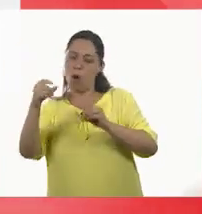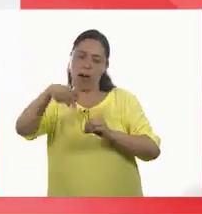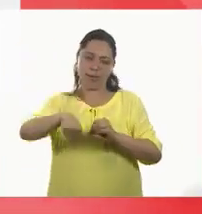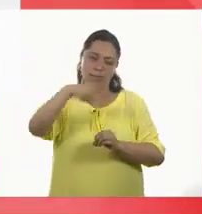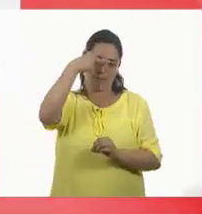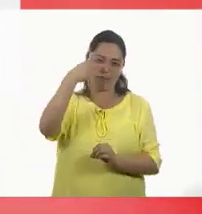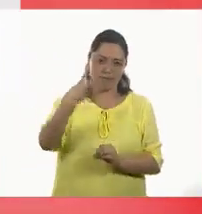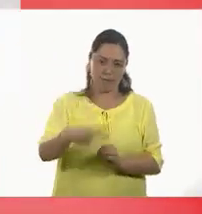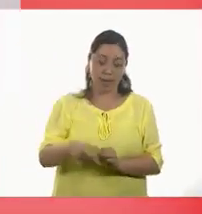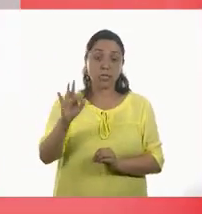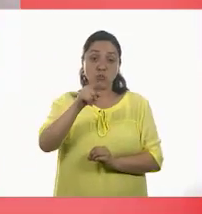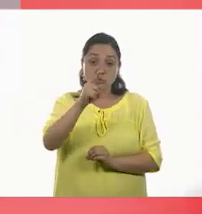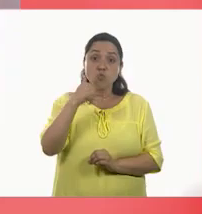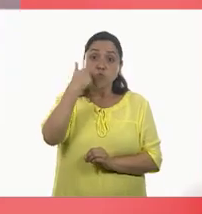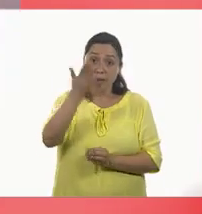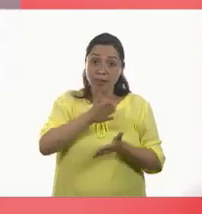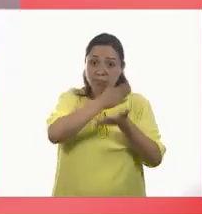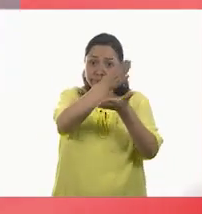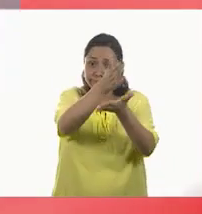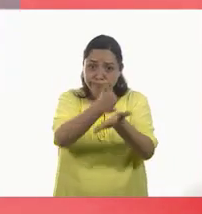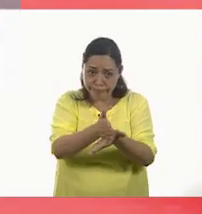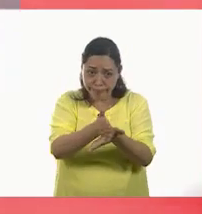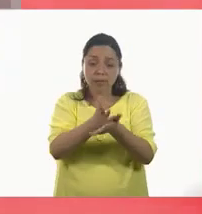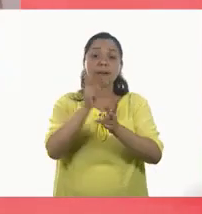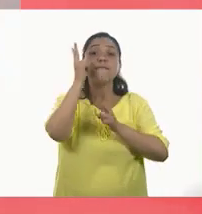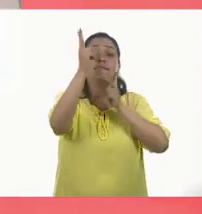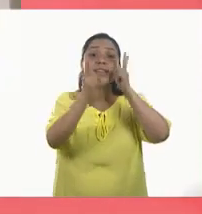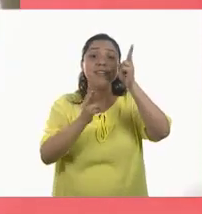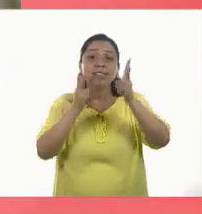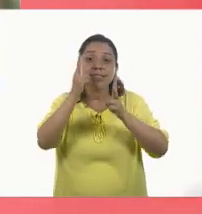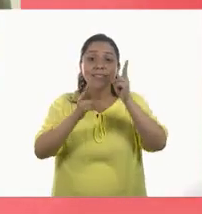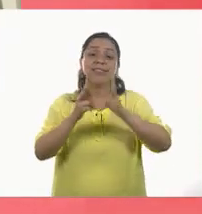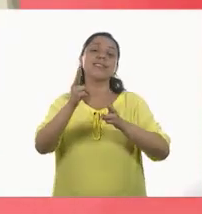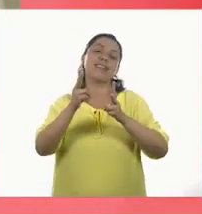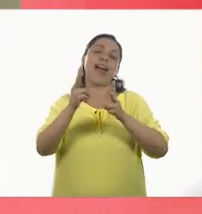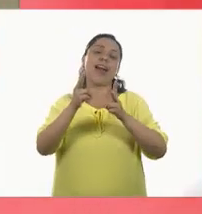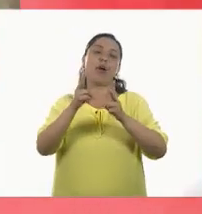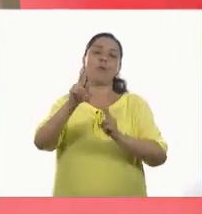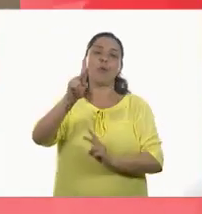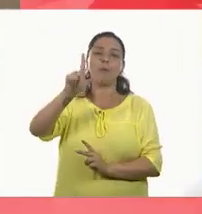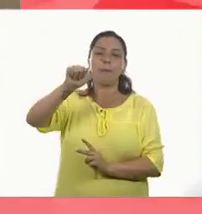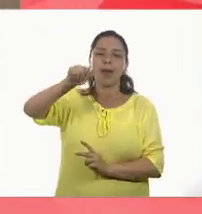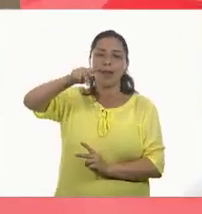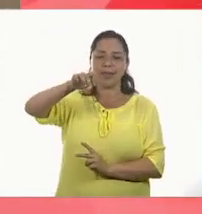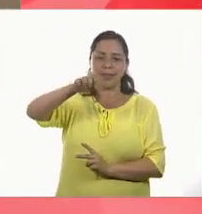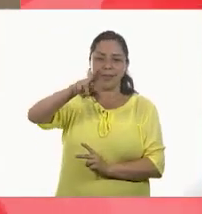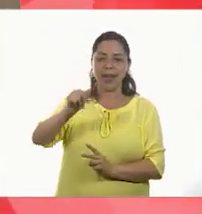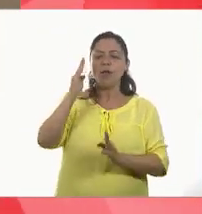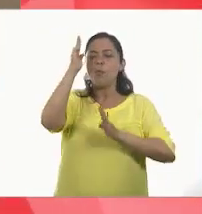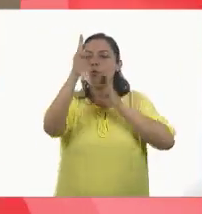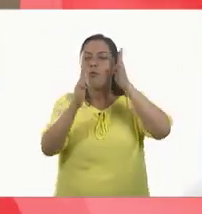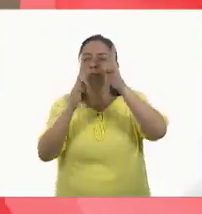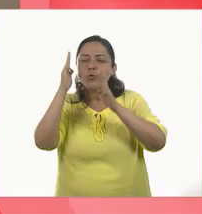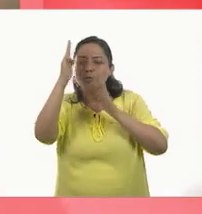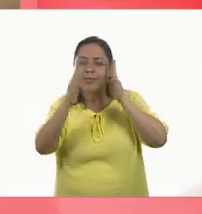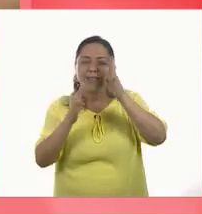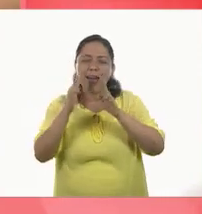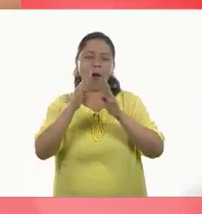mundo y en cualquier época del año, visita el planetario Tabasco 2000, uno de los mejores del